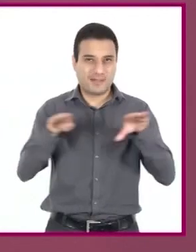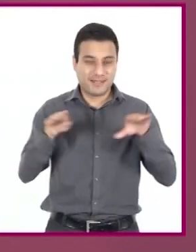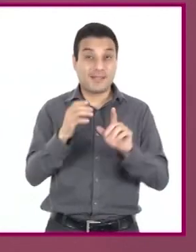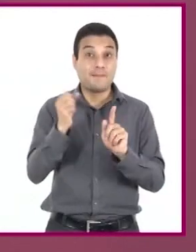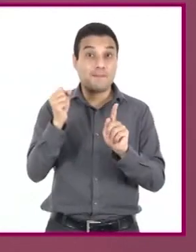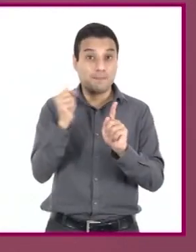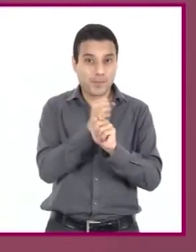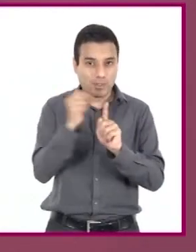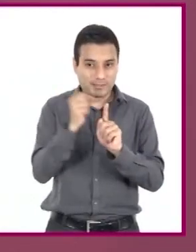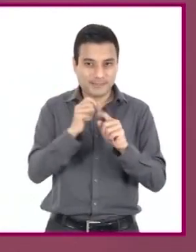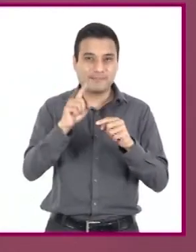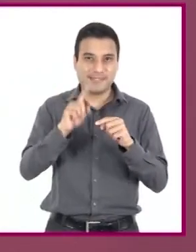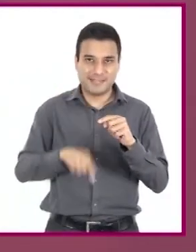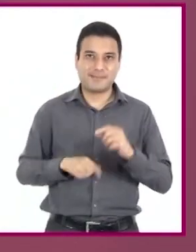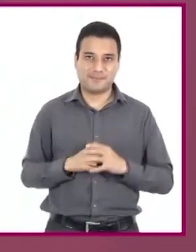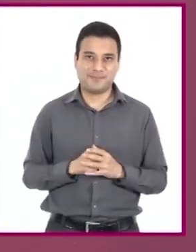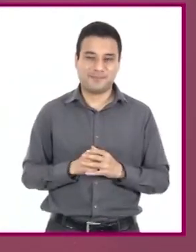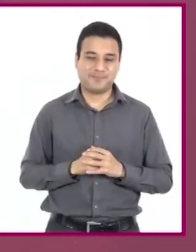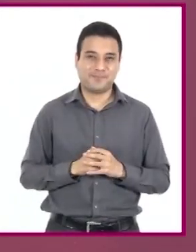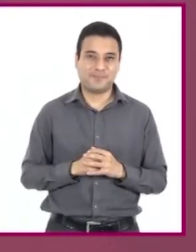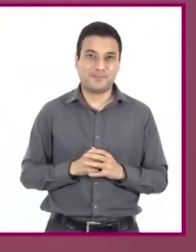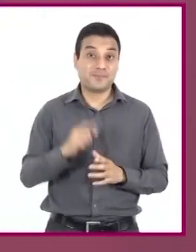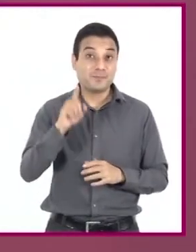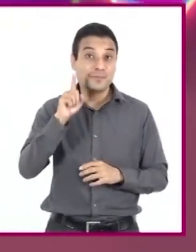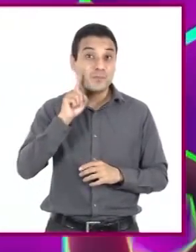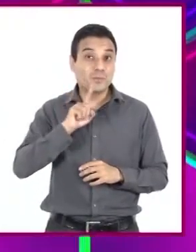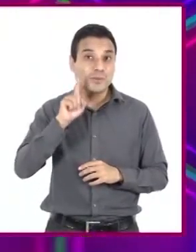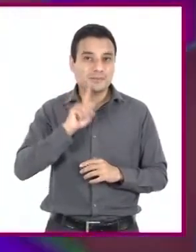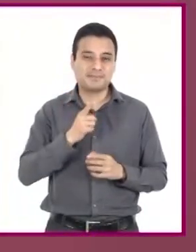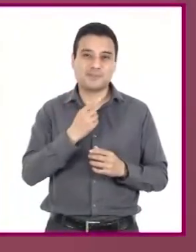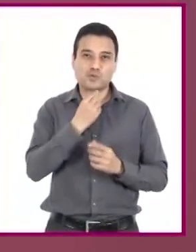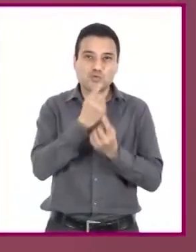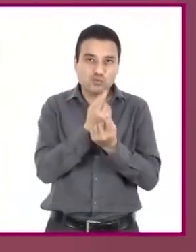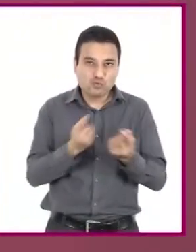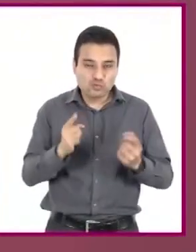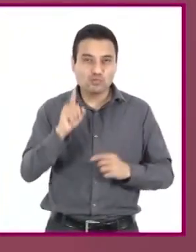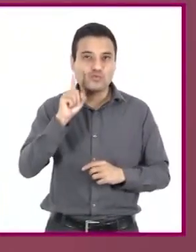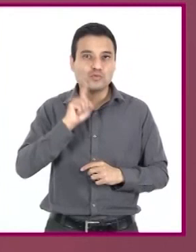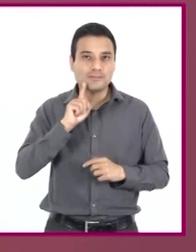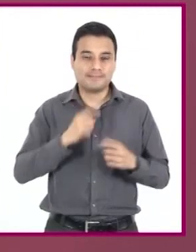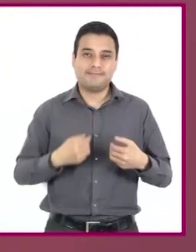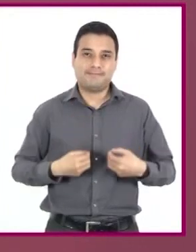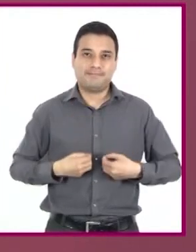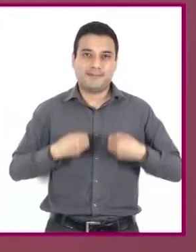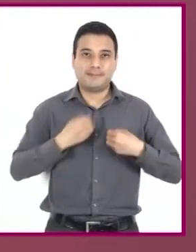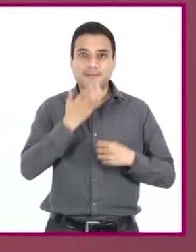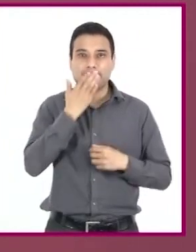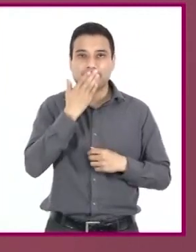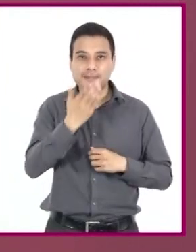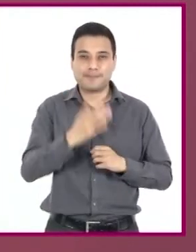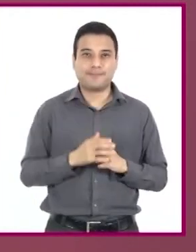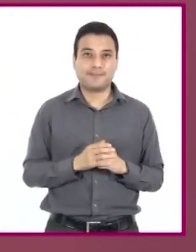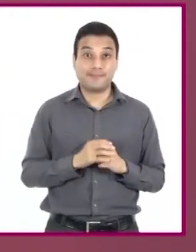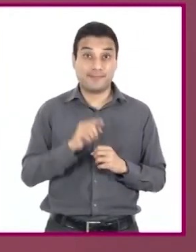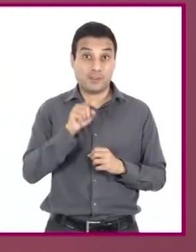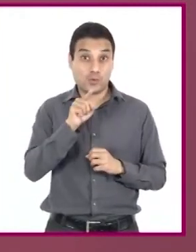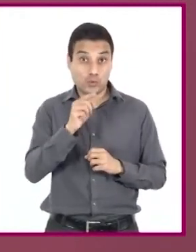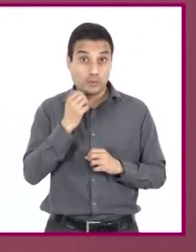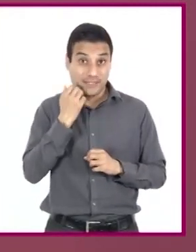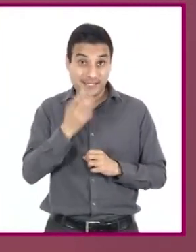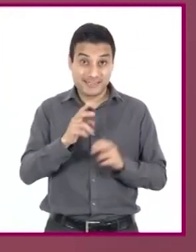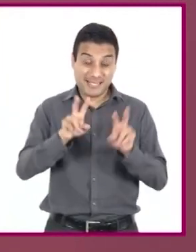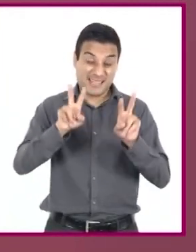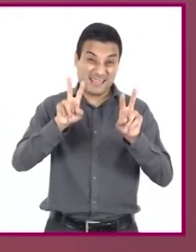violencia, sobre todo hacia las mujeres y las niñas. Si desean ampliar sus conocimientos sobre